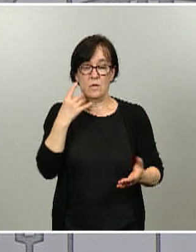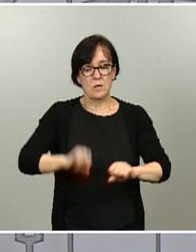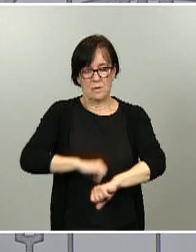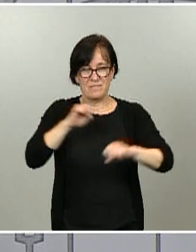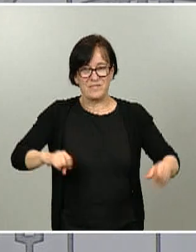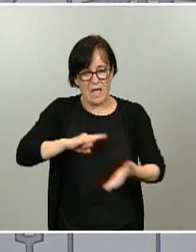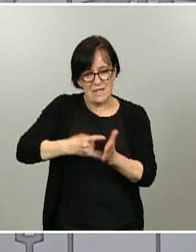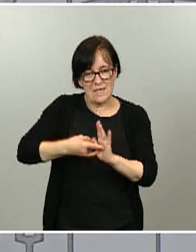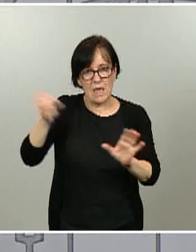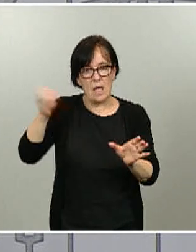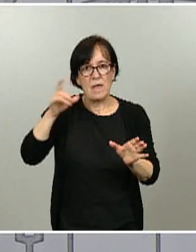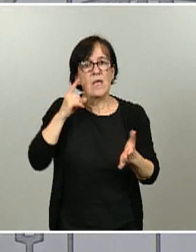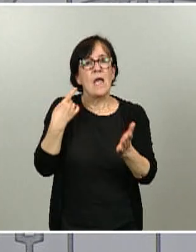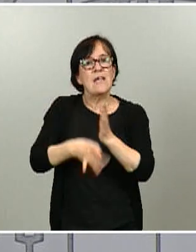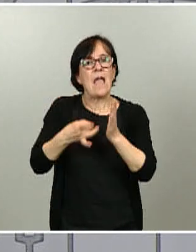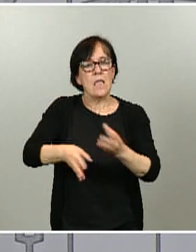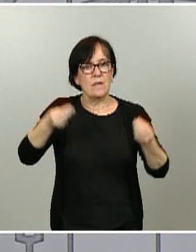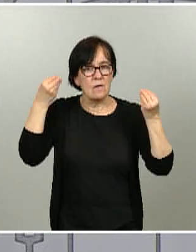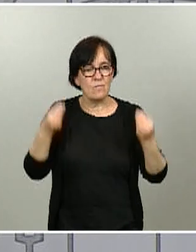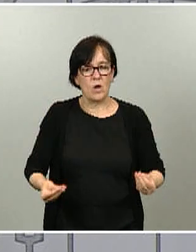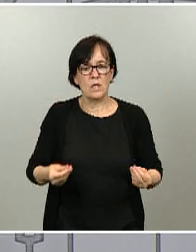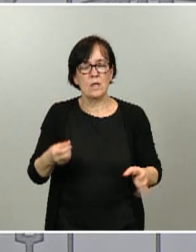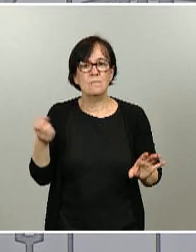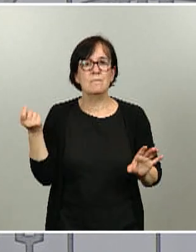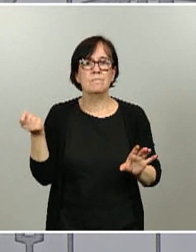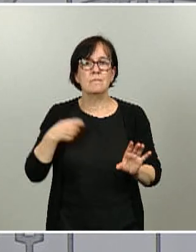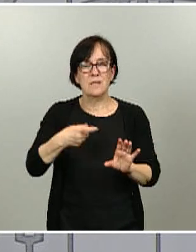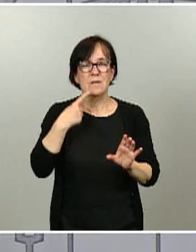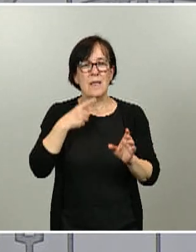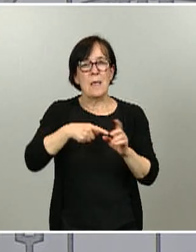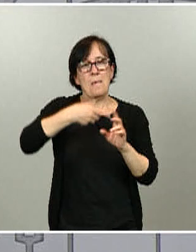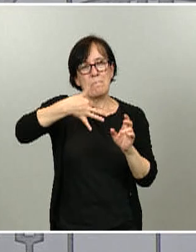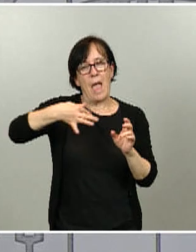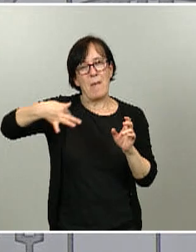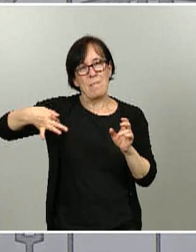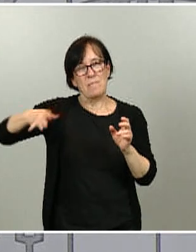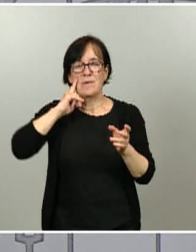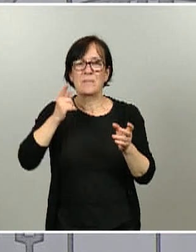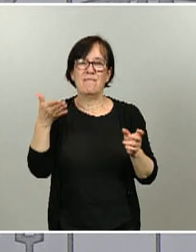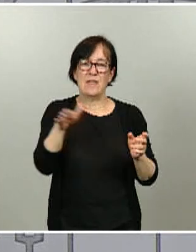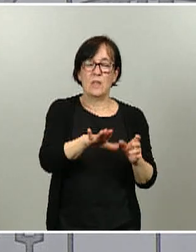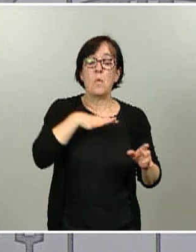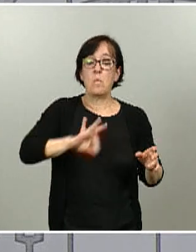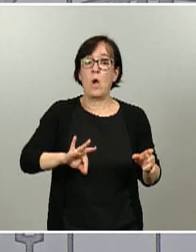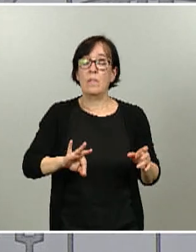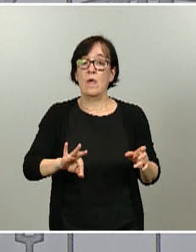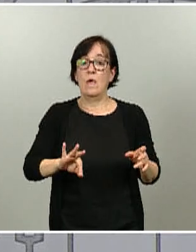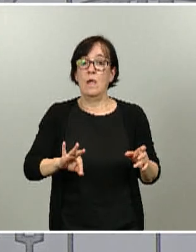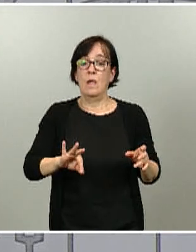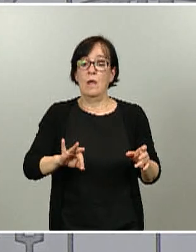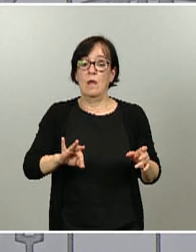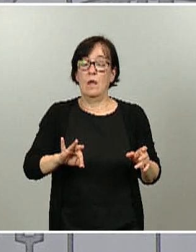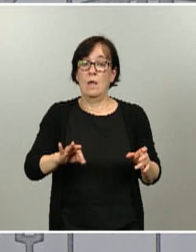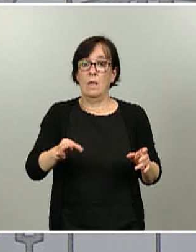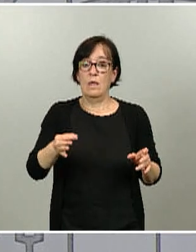que la calidad es buena, enviando los datos agregados de fallecidos. Puede ser que nosotros no hayamos